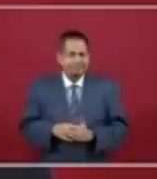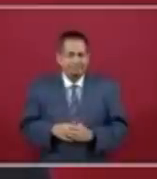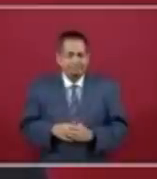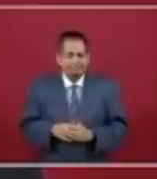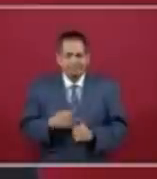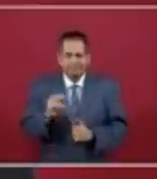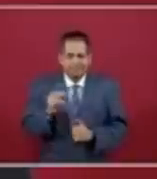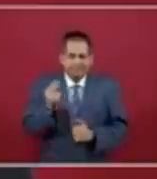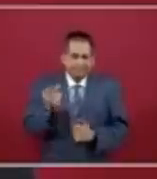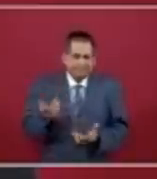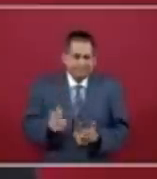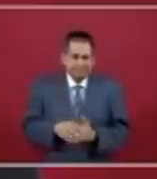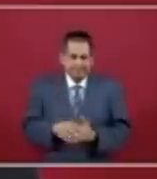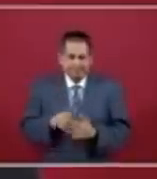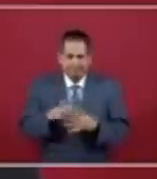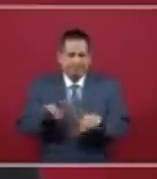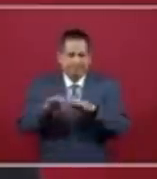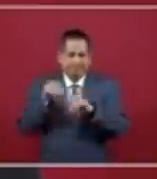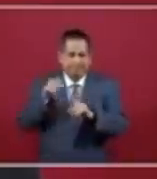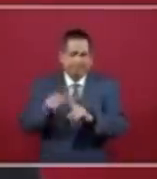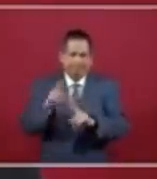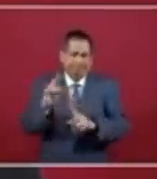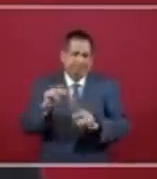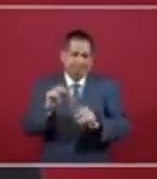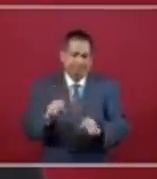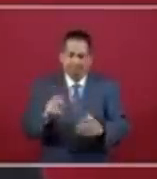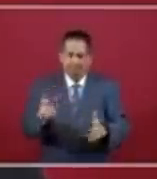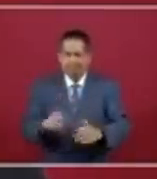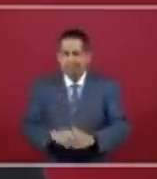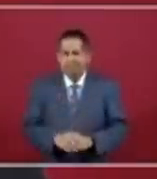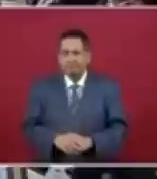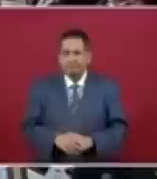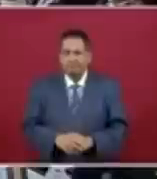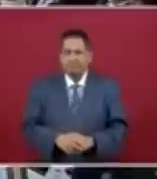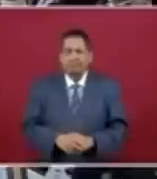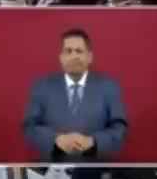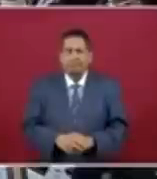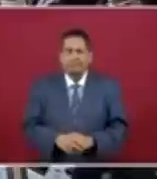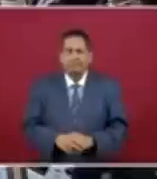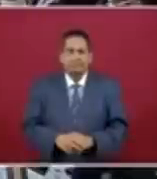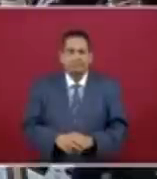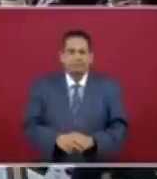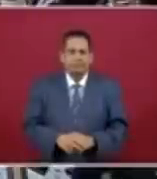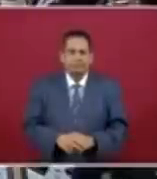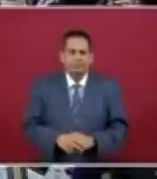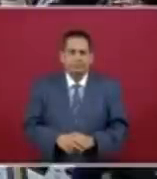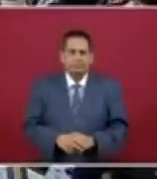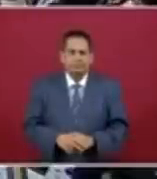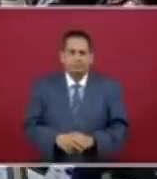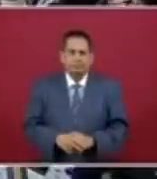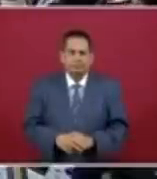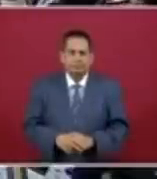no es lo más importante. En materia de adaptación social, no es un paso atrás.